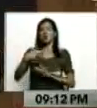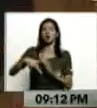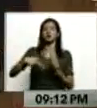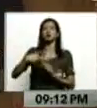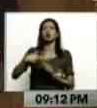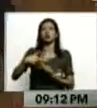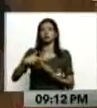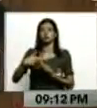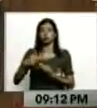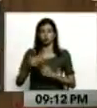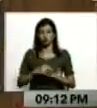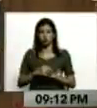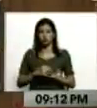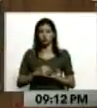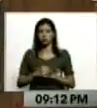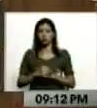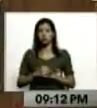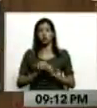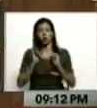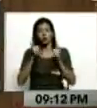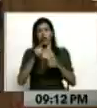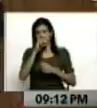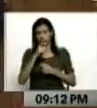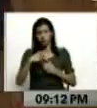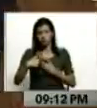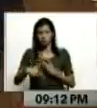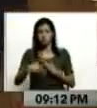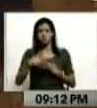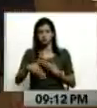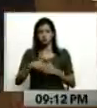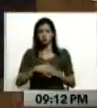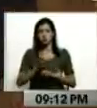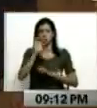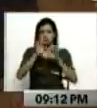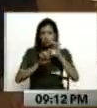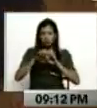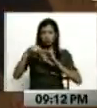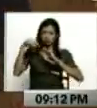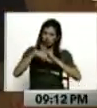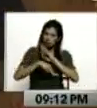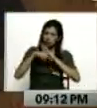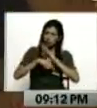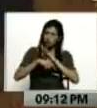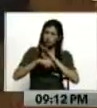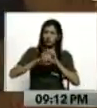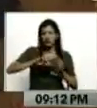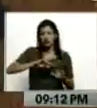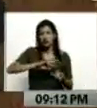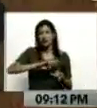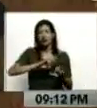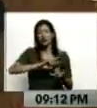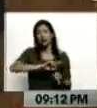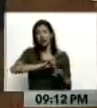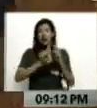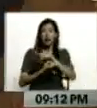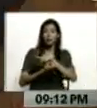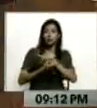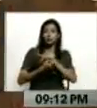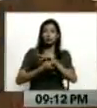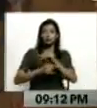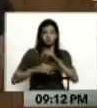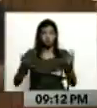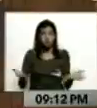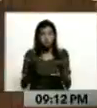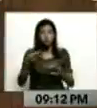año de nuestra Revolución Iniciando el año de la revisión de la rectificación y del